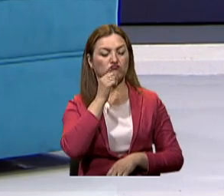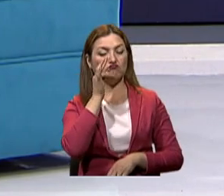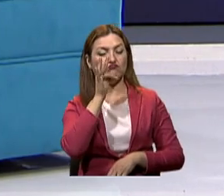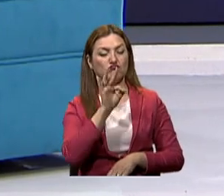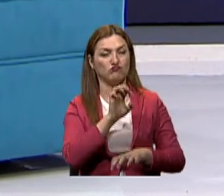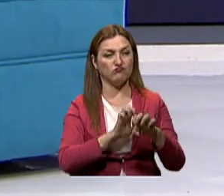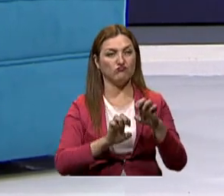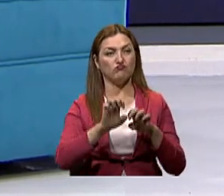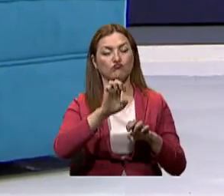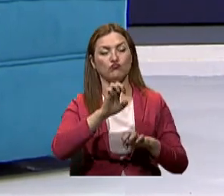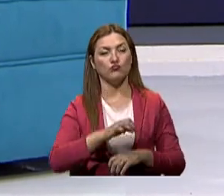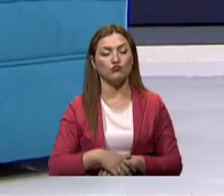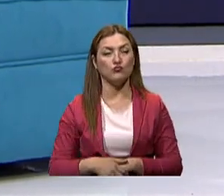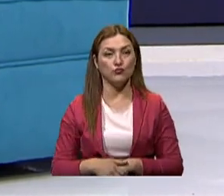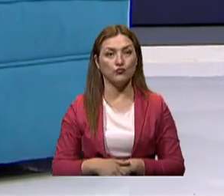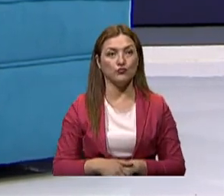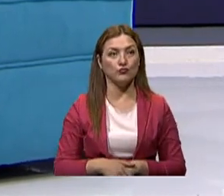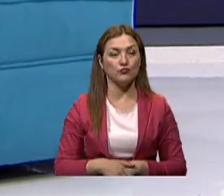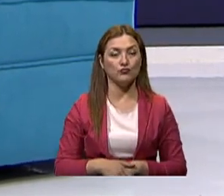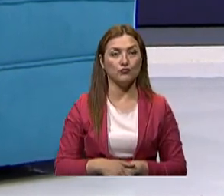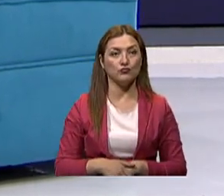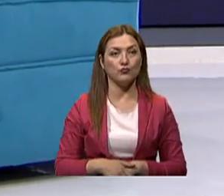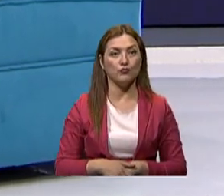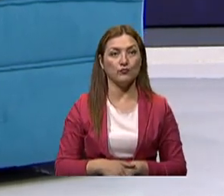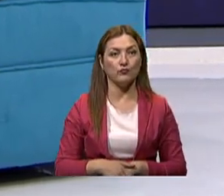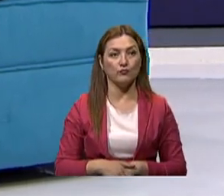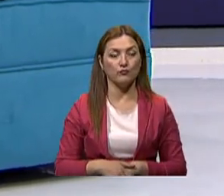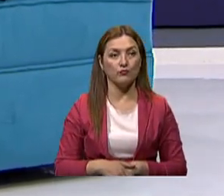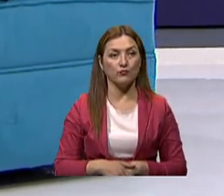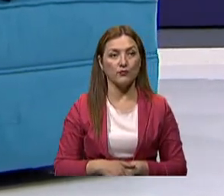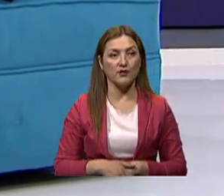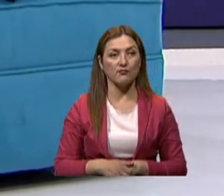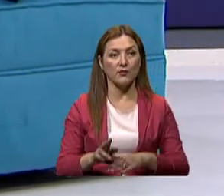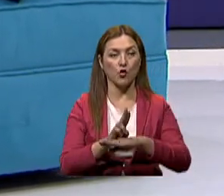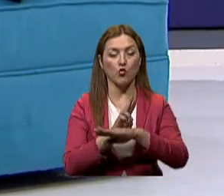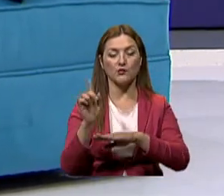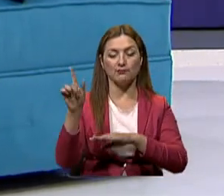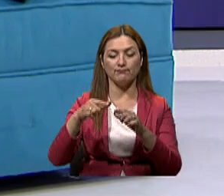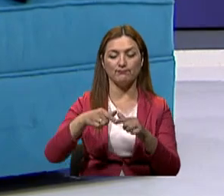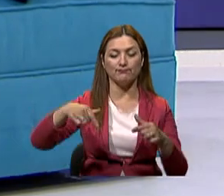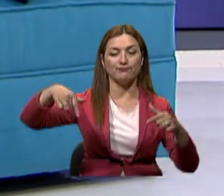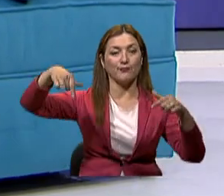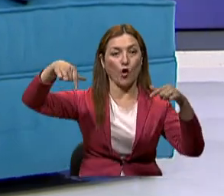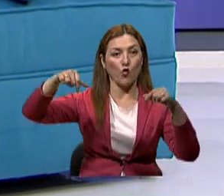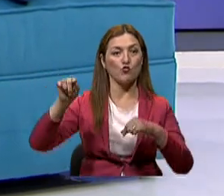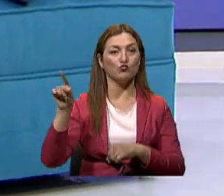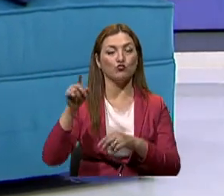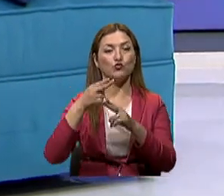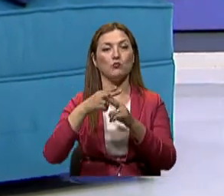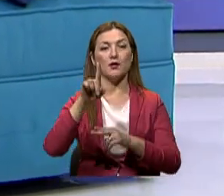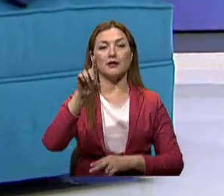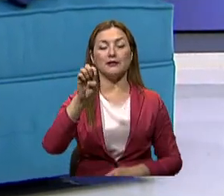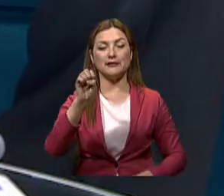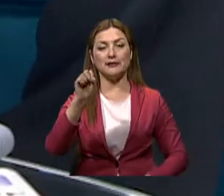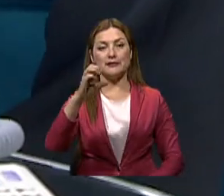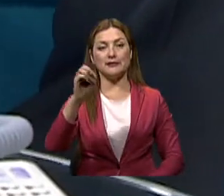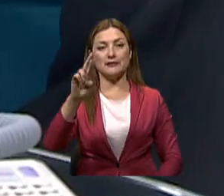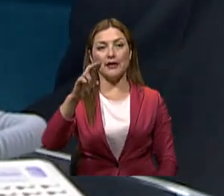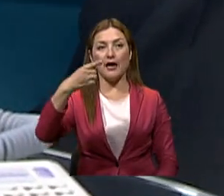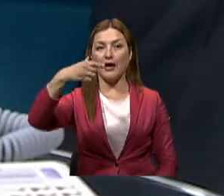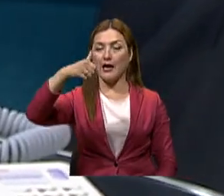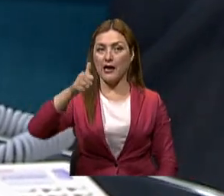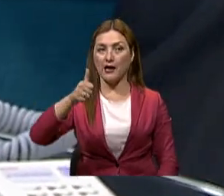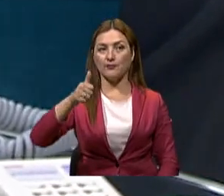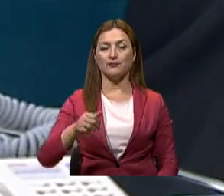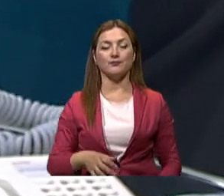ya somos referidos por podólogos, usamos una almohadilla. Entonces, esto se llama una descarga para evitar la descarga